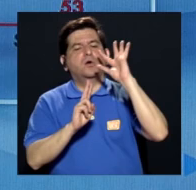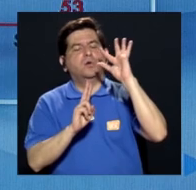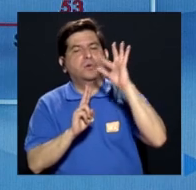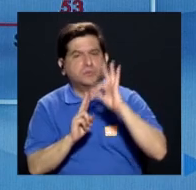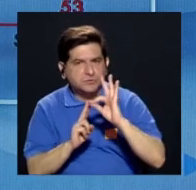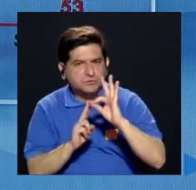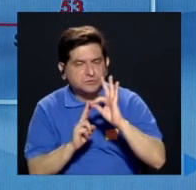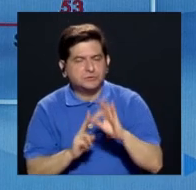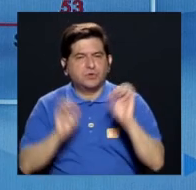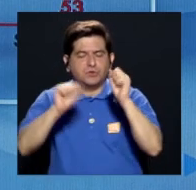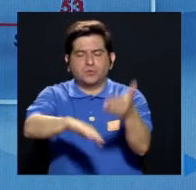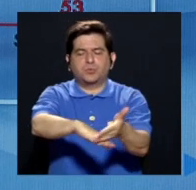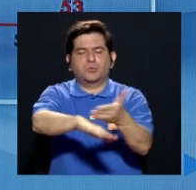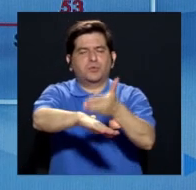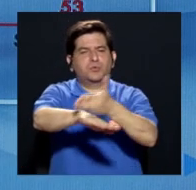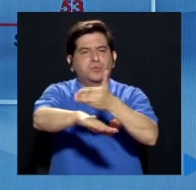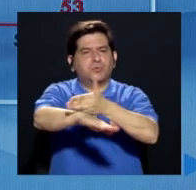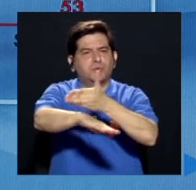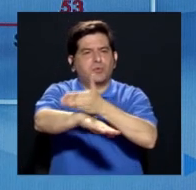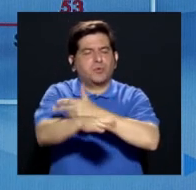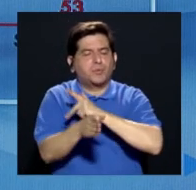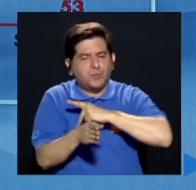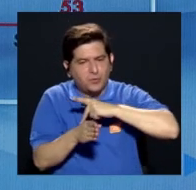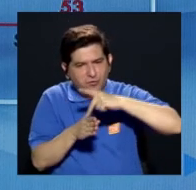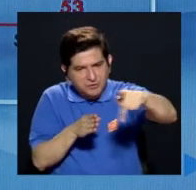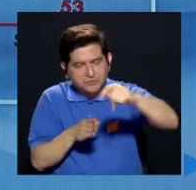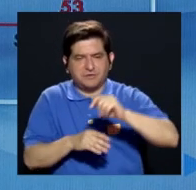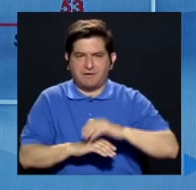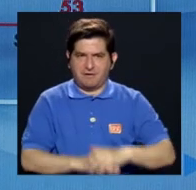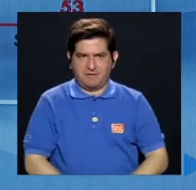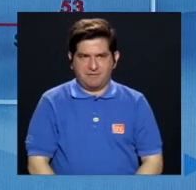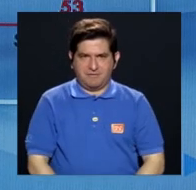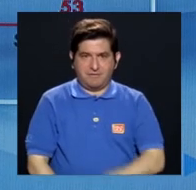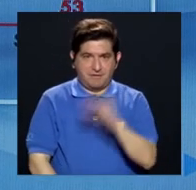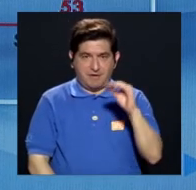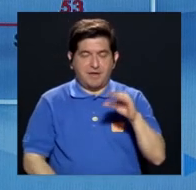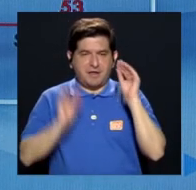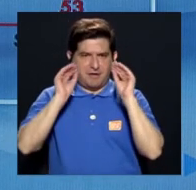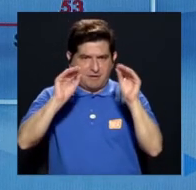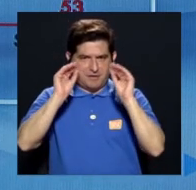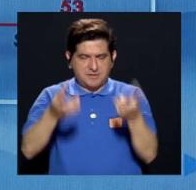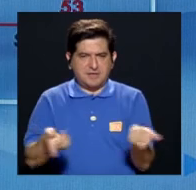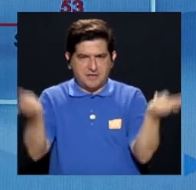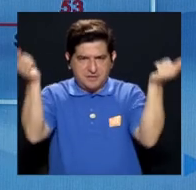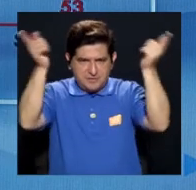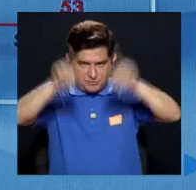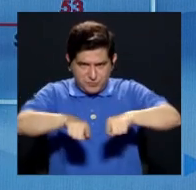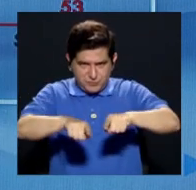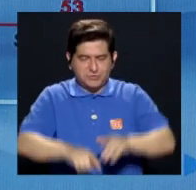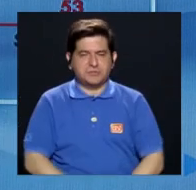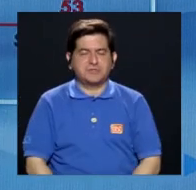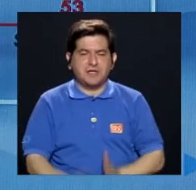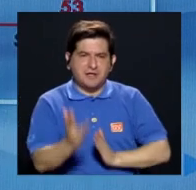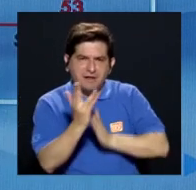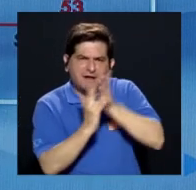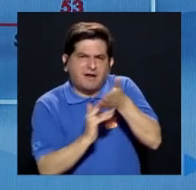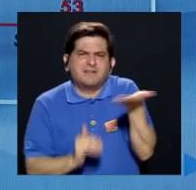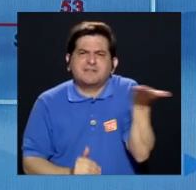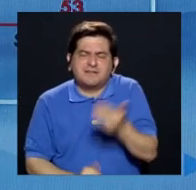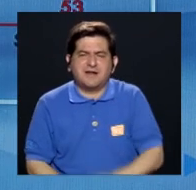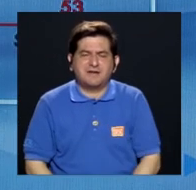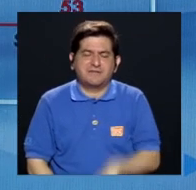posibilidades de crecimiento profesional y académico que se da a través del